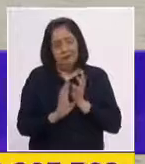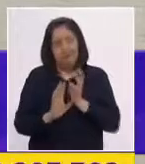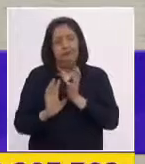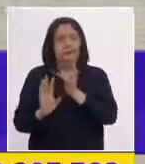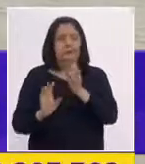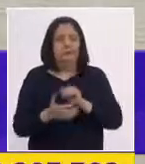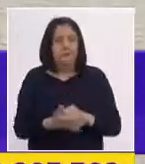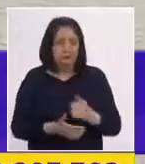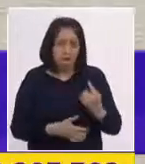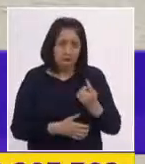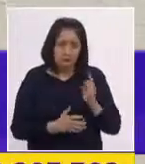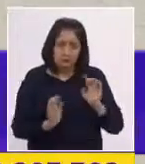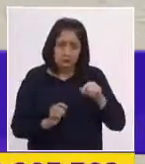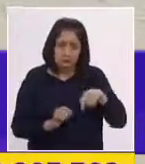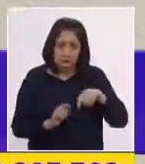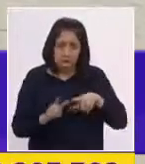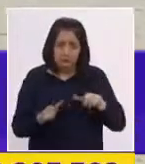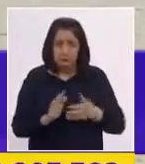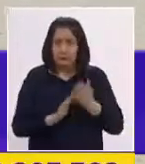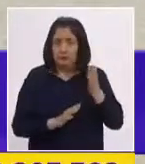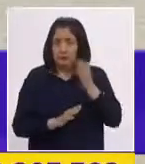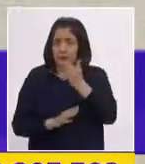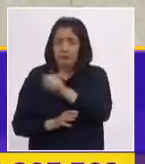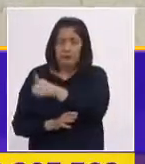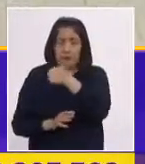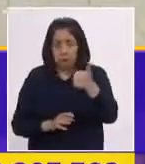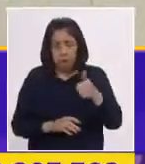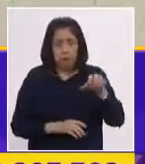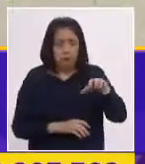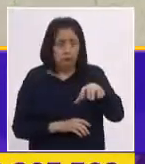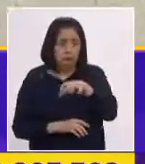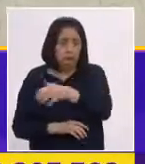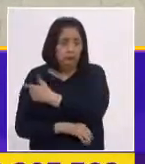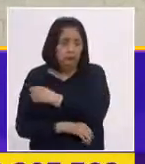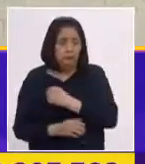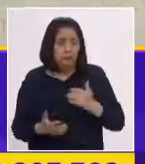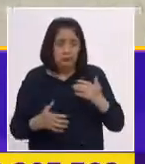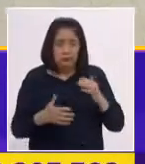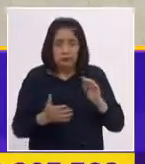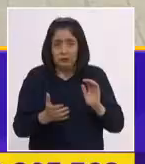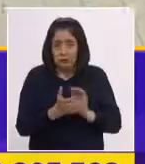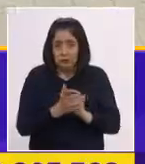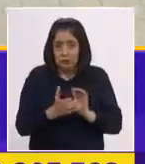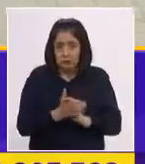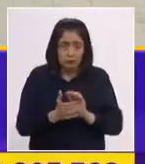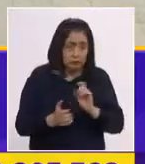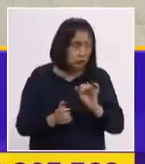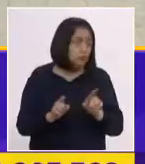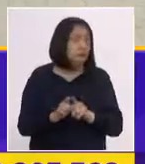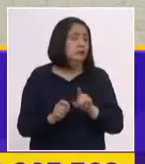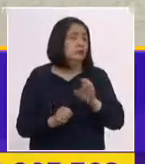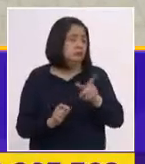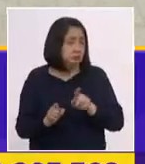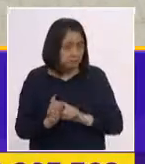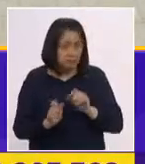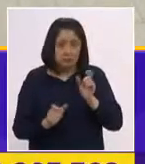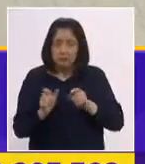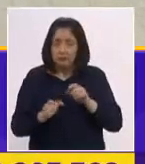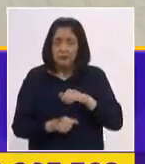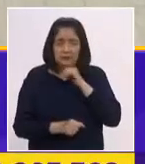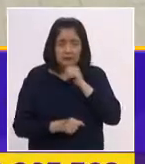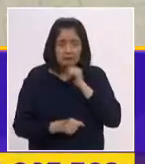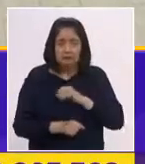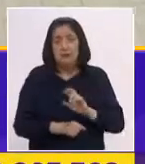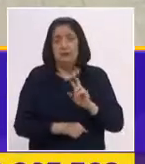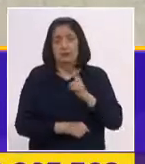lugar. No solamente es en este sitio, hemos recorrido algunos otros vacunatorios. En Chorrillos pasa exactamente lo mismo. Personas que tienen que completar su esquema